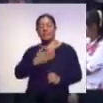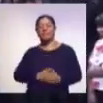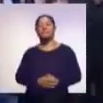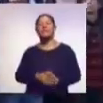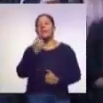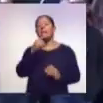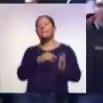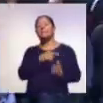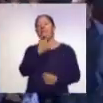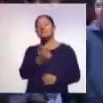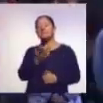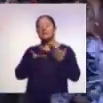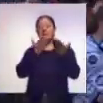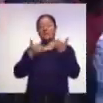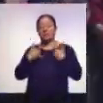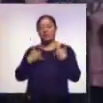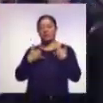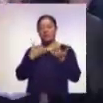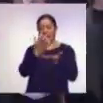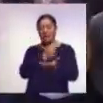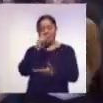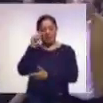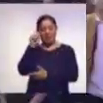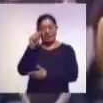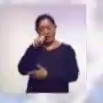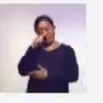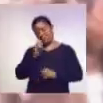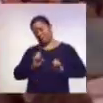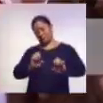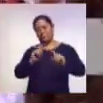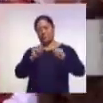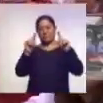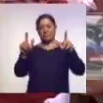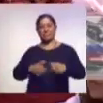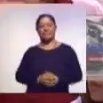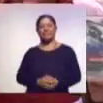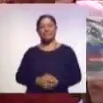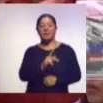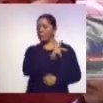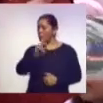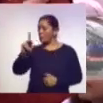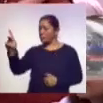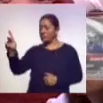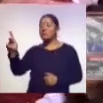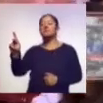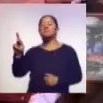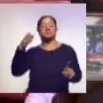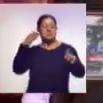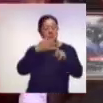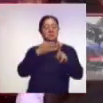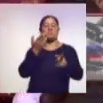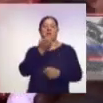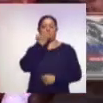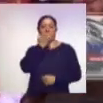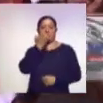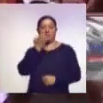estudiantes que obtuvieron la beca este 2019 son un orgullo para Tlaxcala. Ustedes lo están haciendo en el ámbito académico y